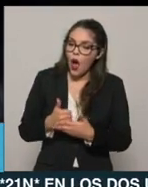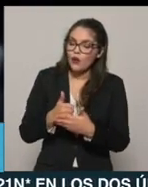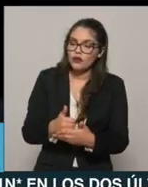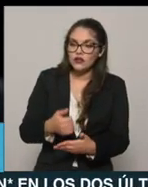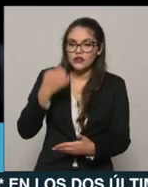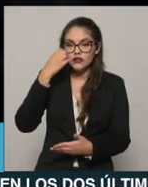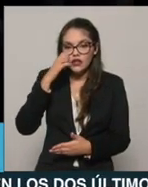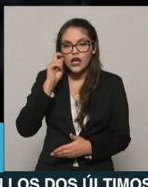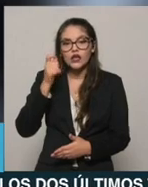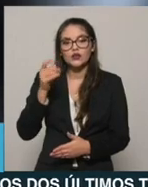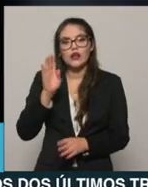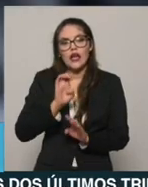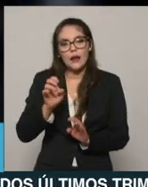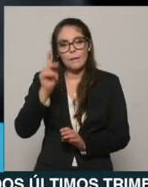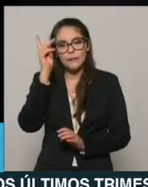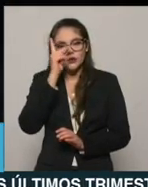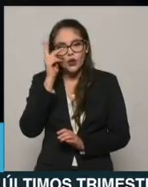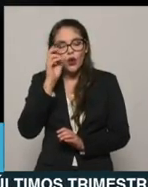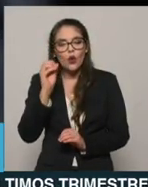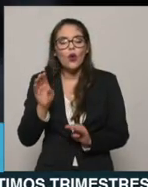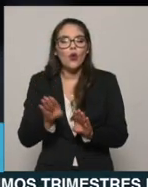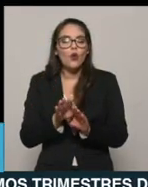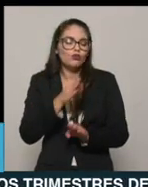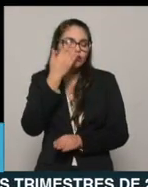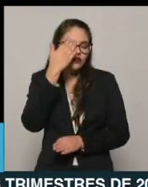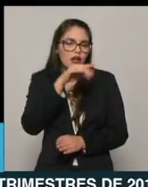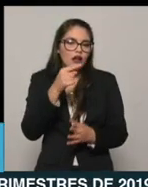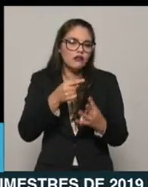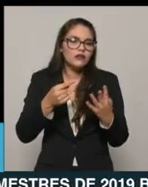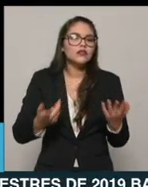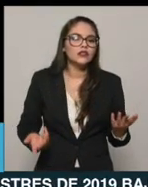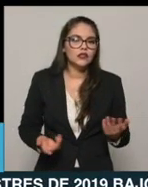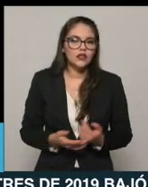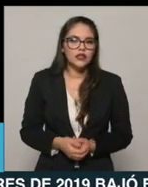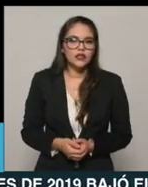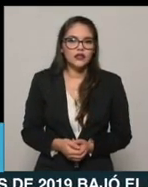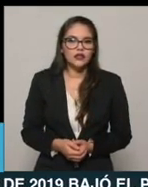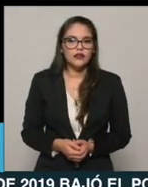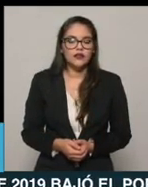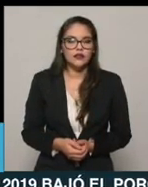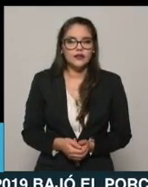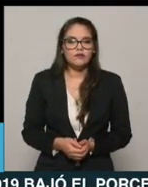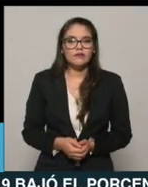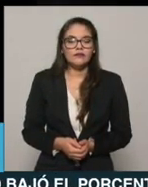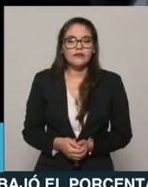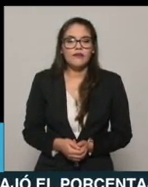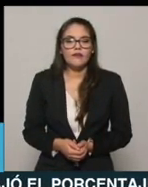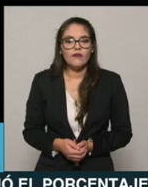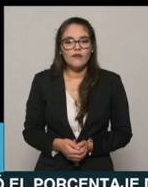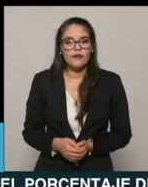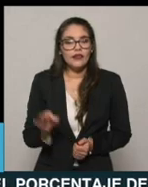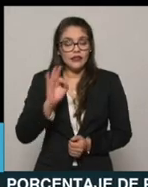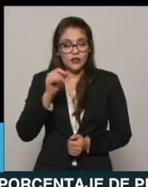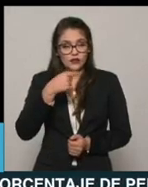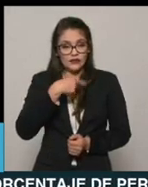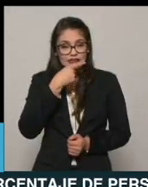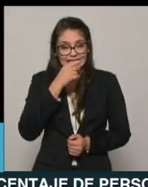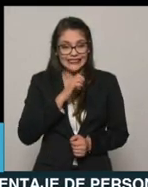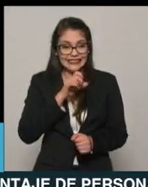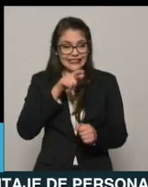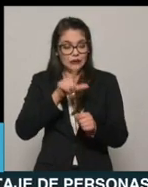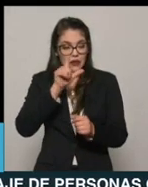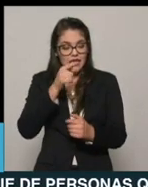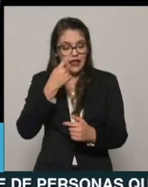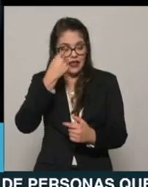especialista, sea un psicólogo o sea un psiquiatra? ¿Qué puntos rojos hay? Bueno, mira, si estamos hablando específicamente, por ejemplo, de